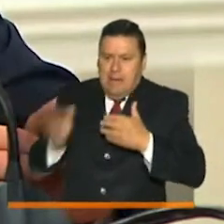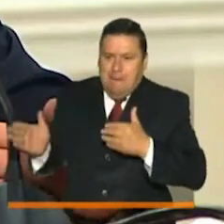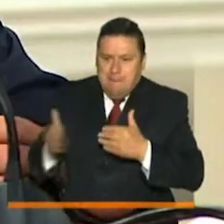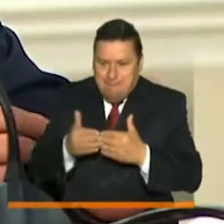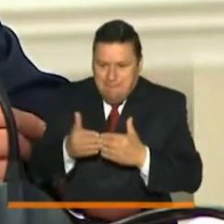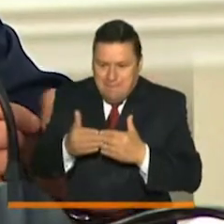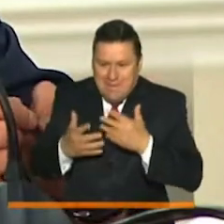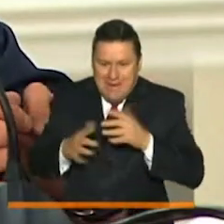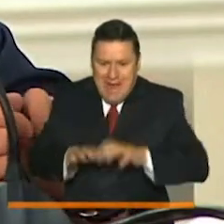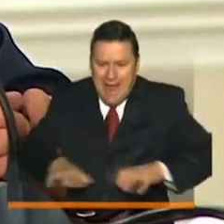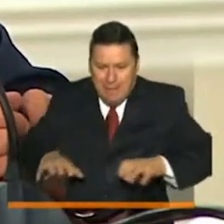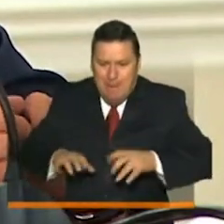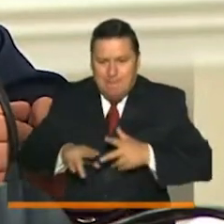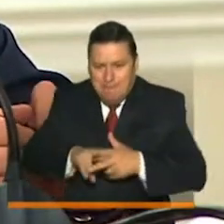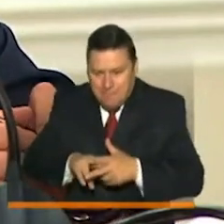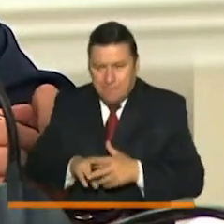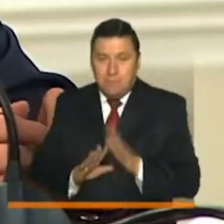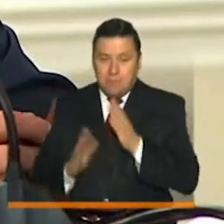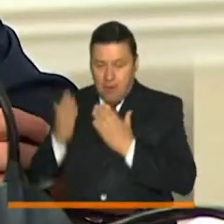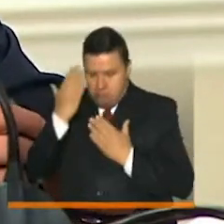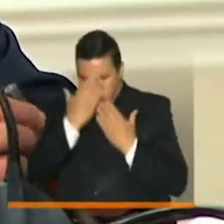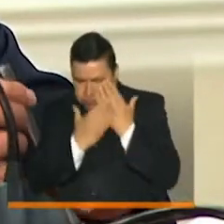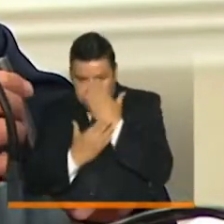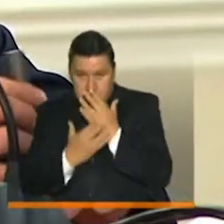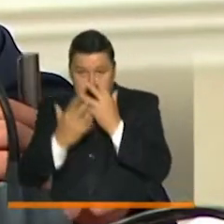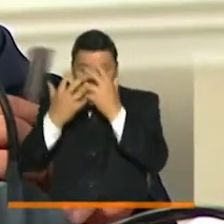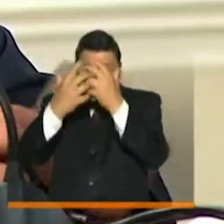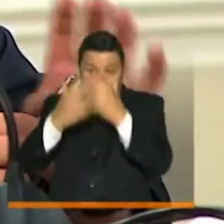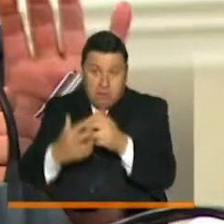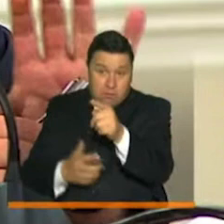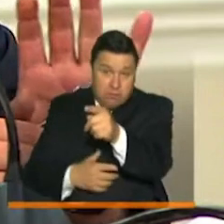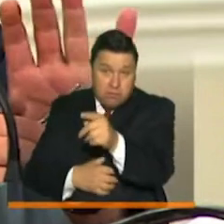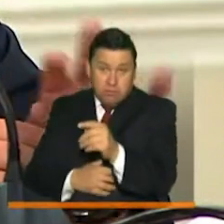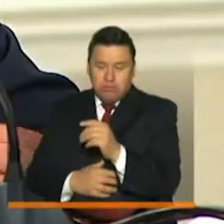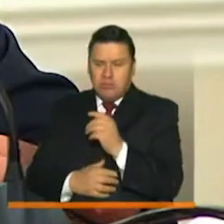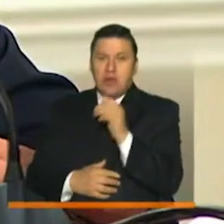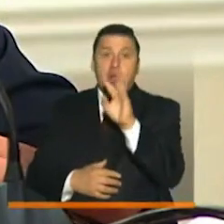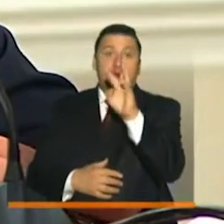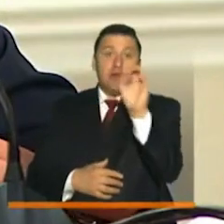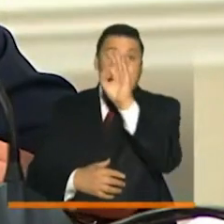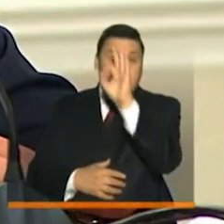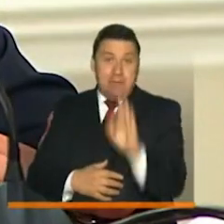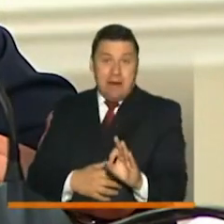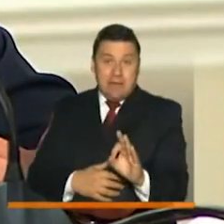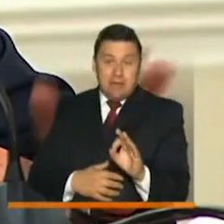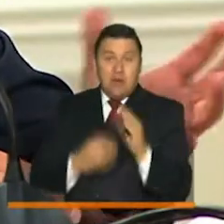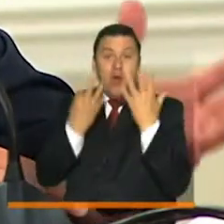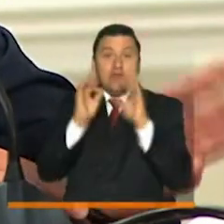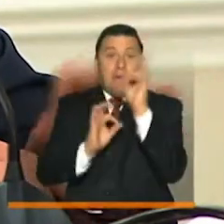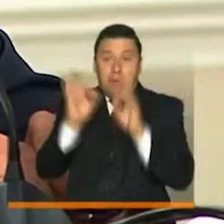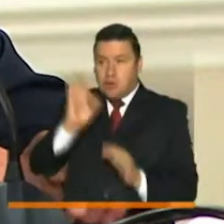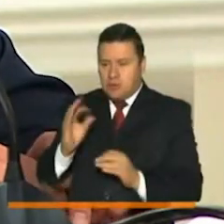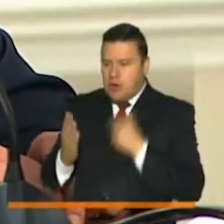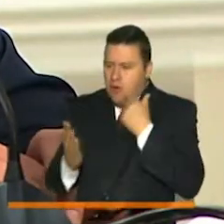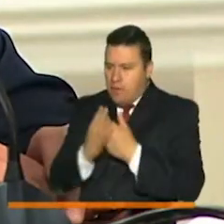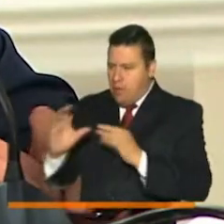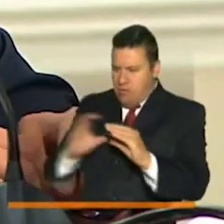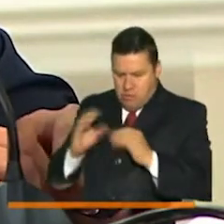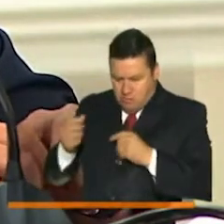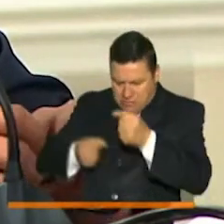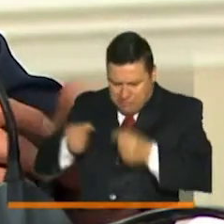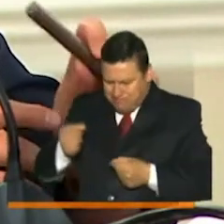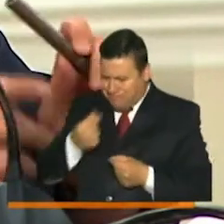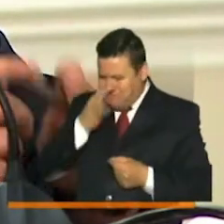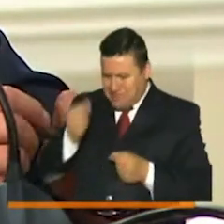Y nosotros hicimos un estudio y vimos que una empresa que haya visto reducido el 80% de sus ingresos, de su facturación,